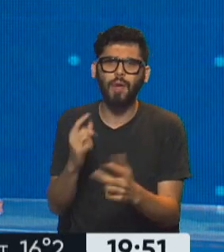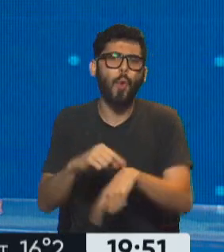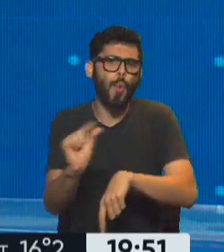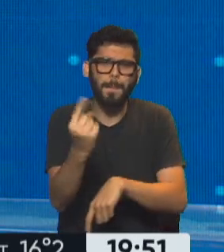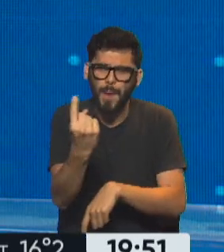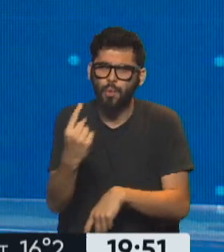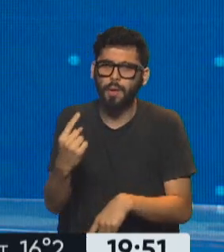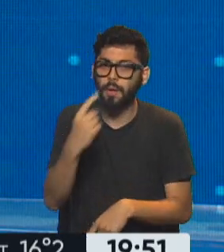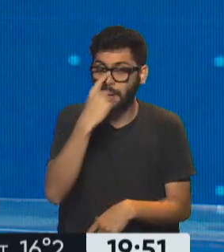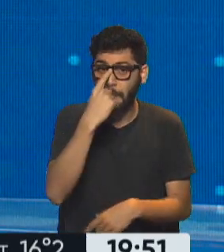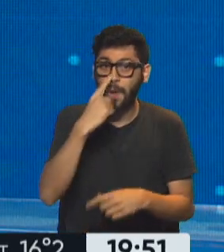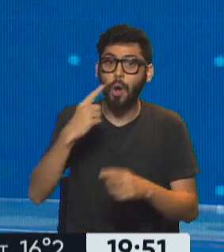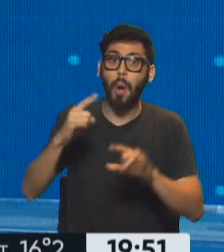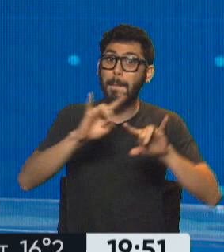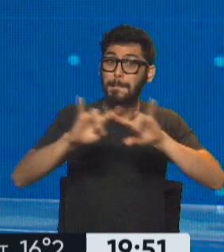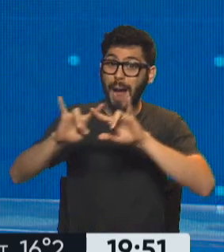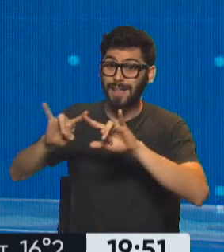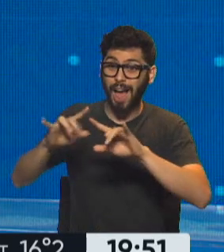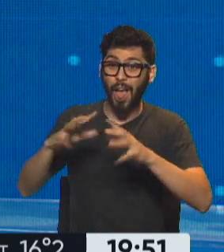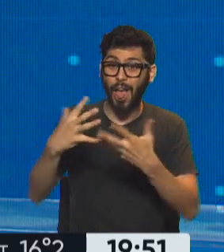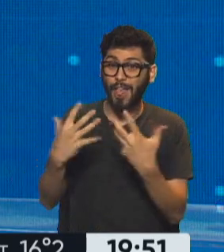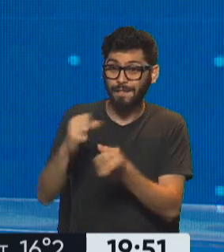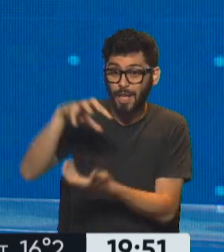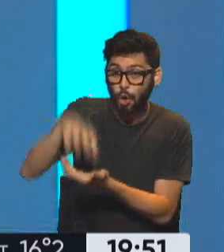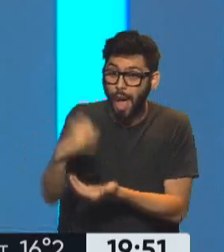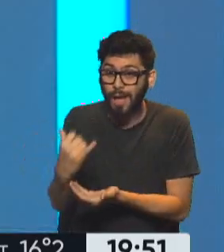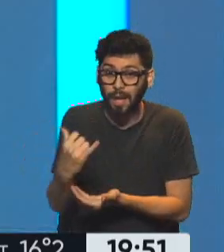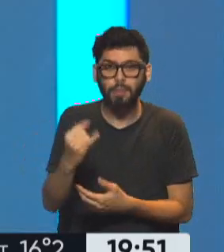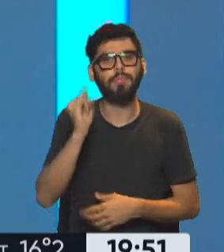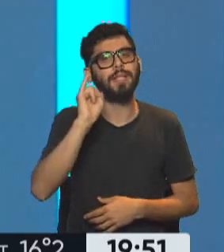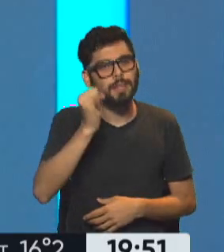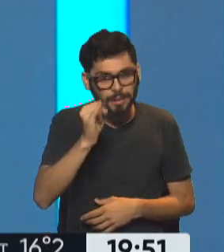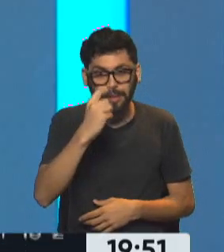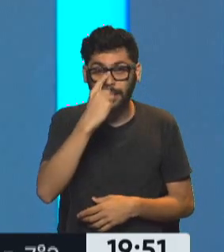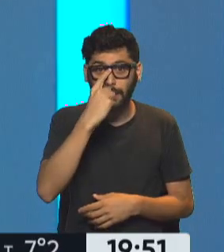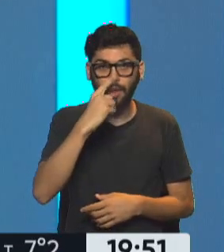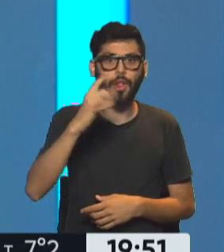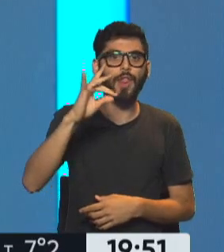recomendaciones están en la página de la Defensoría. Es muy interesante. Estas recomendaciones están en